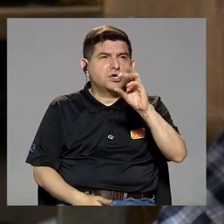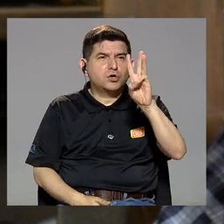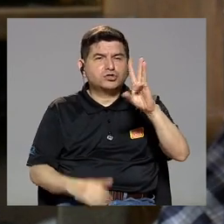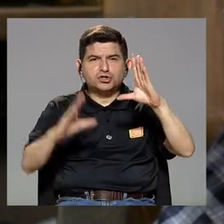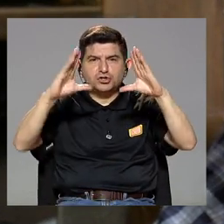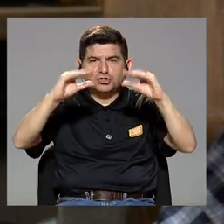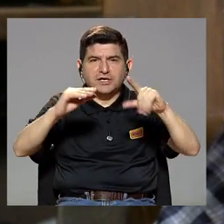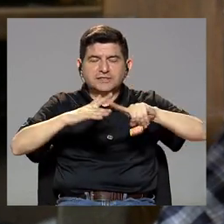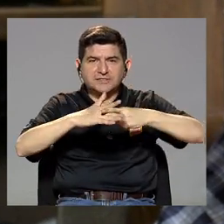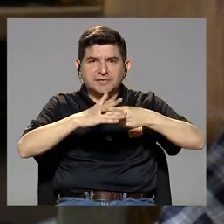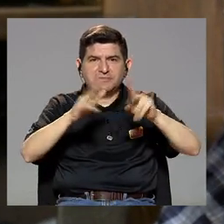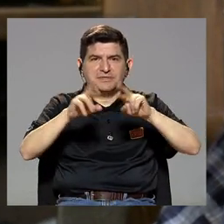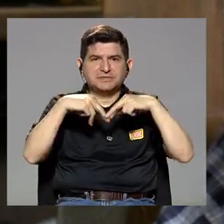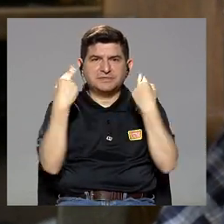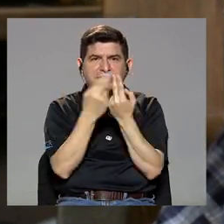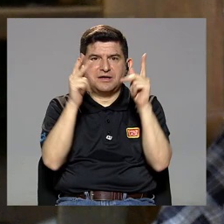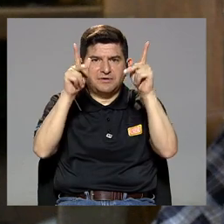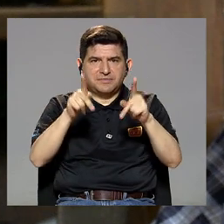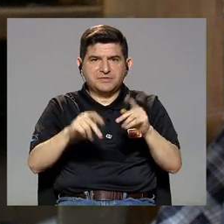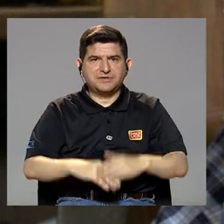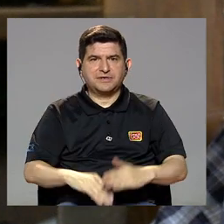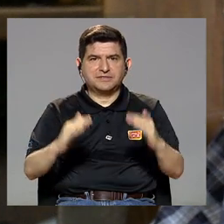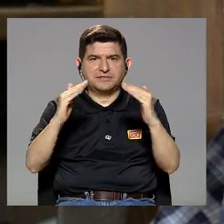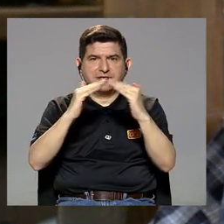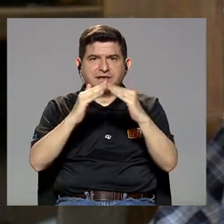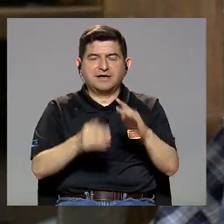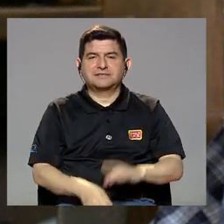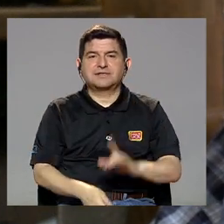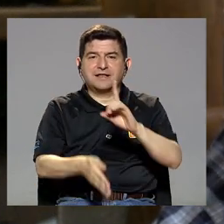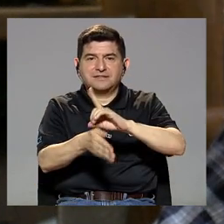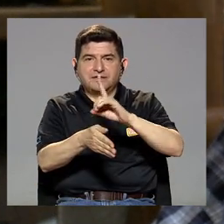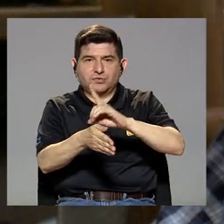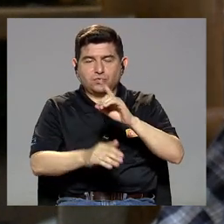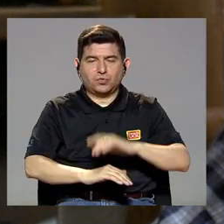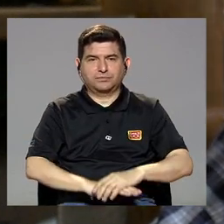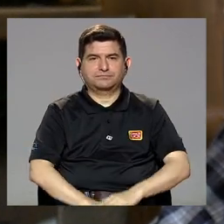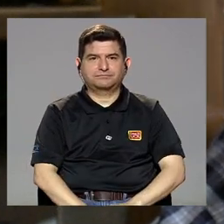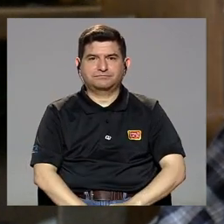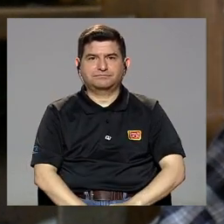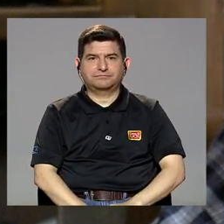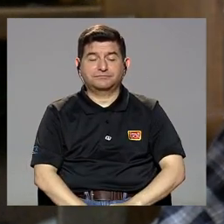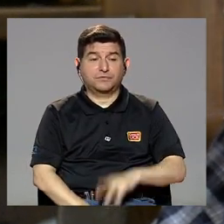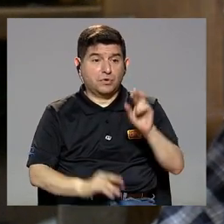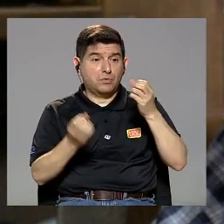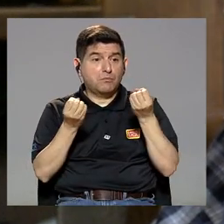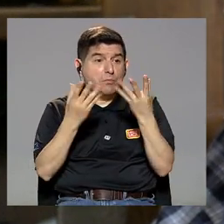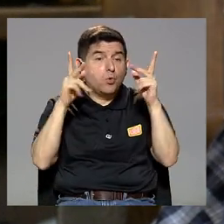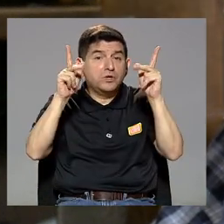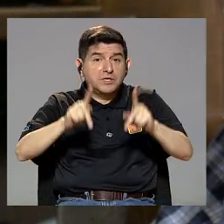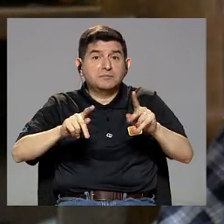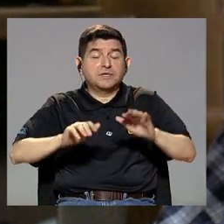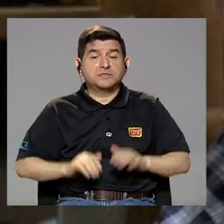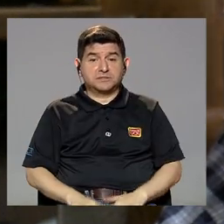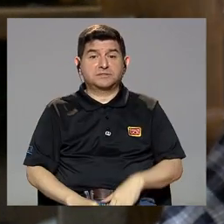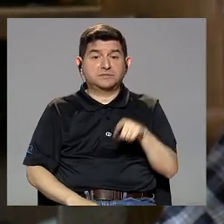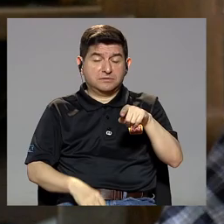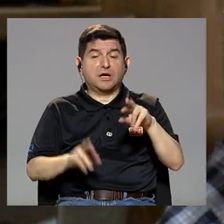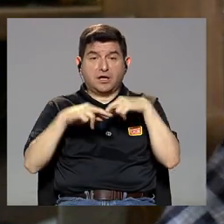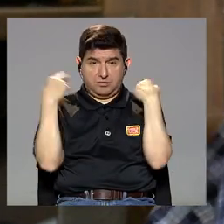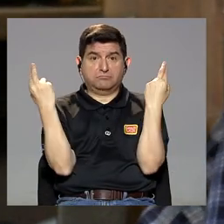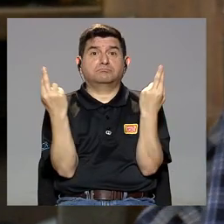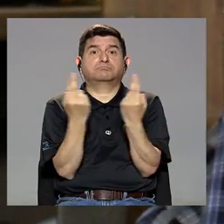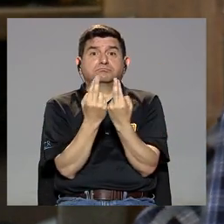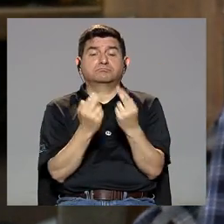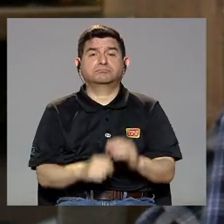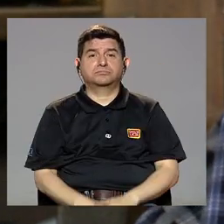empezará a reunirse gente la casa del doctor se reunía gran cantidad de gente y